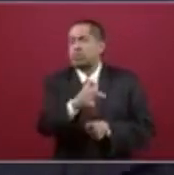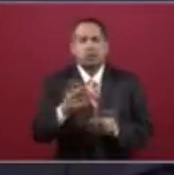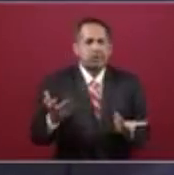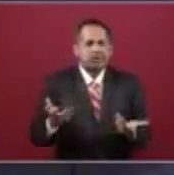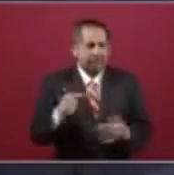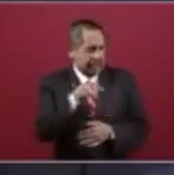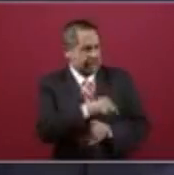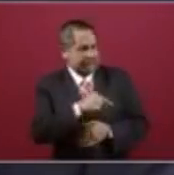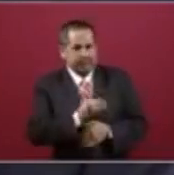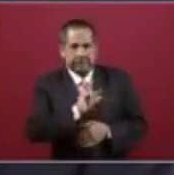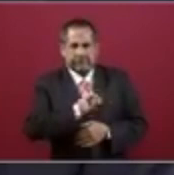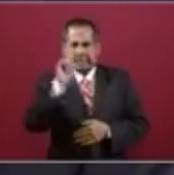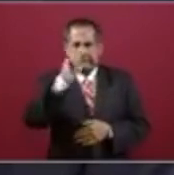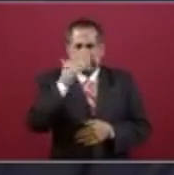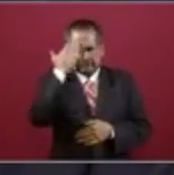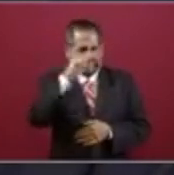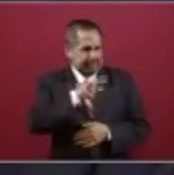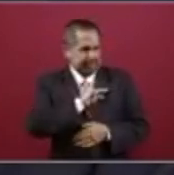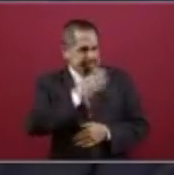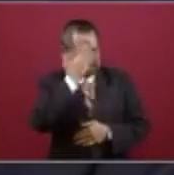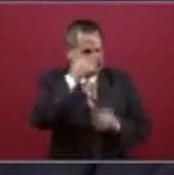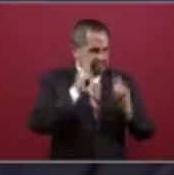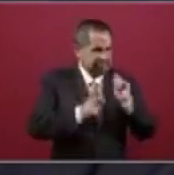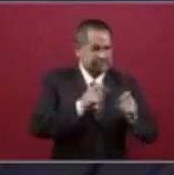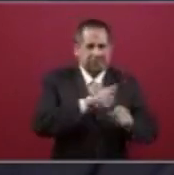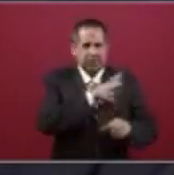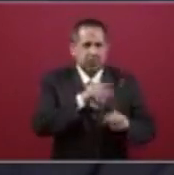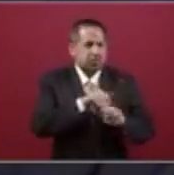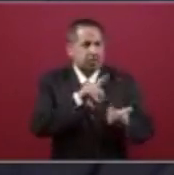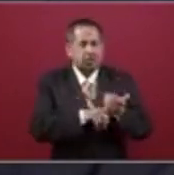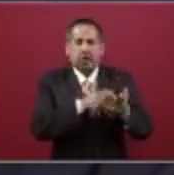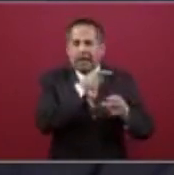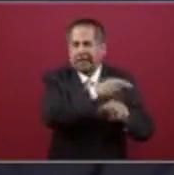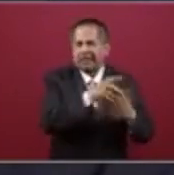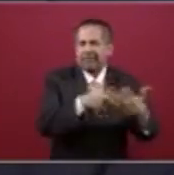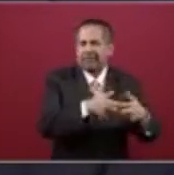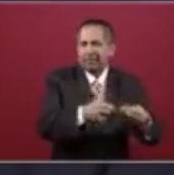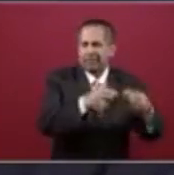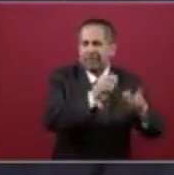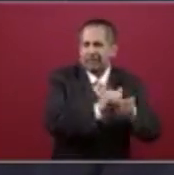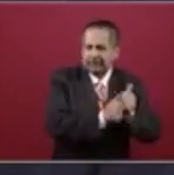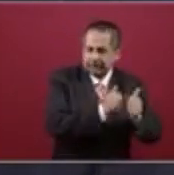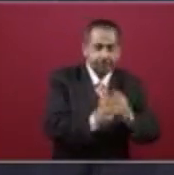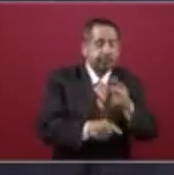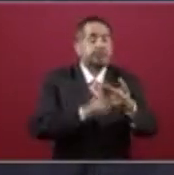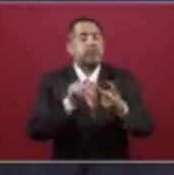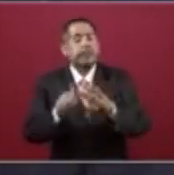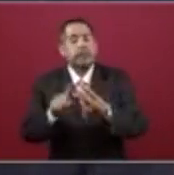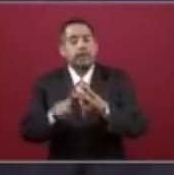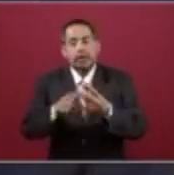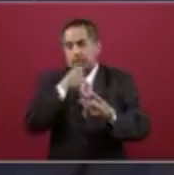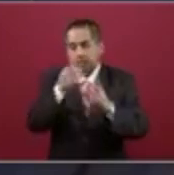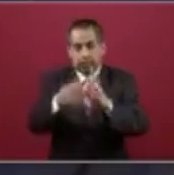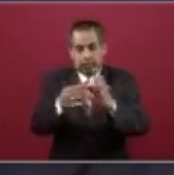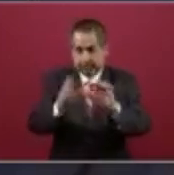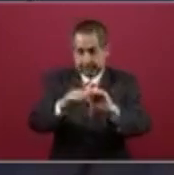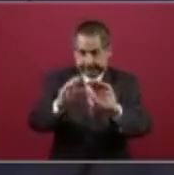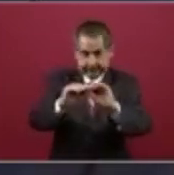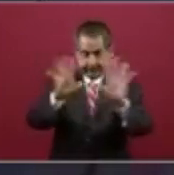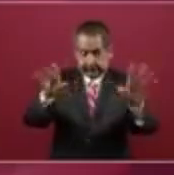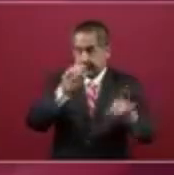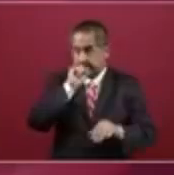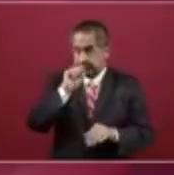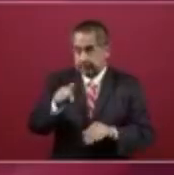en este caso, en las refinerías. Y lo otro que quería dejar claro